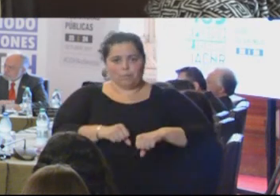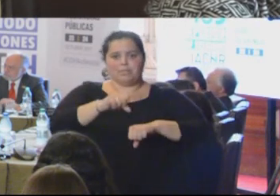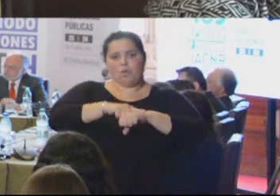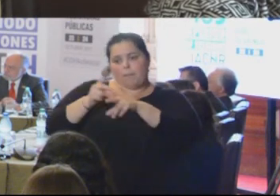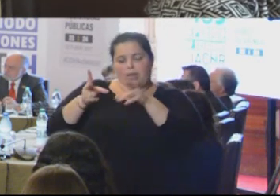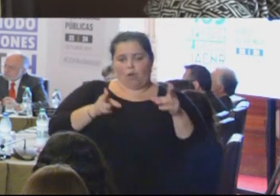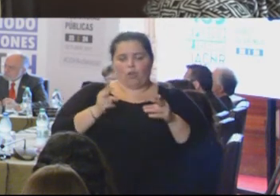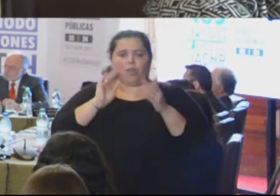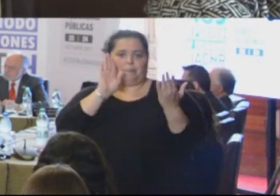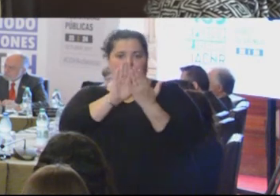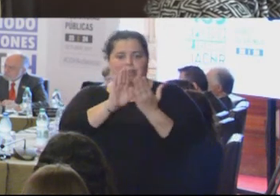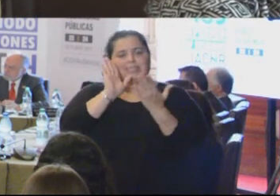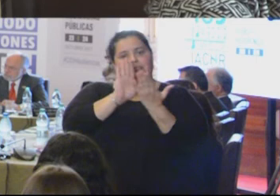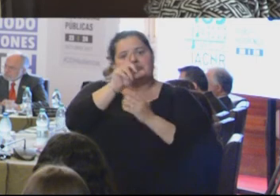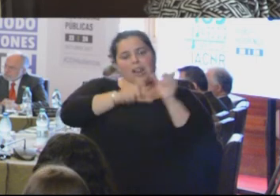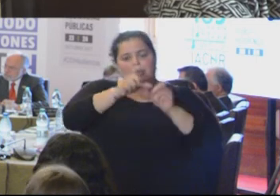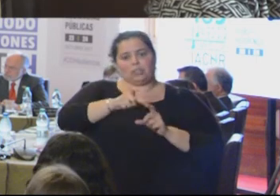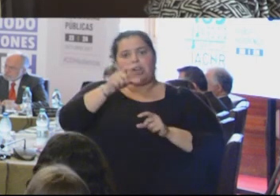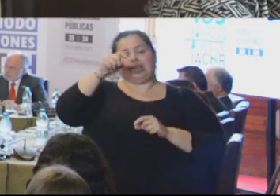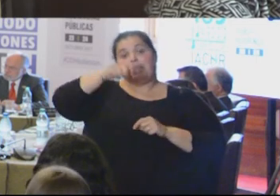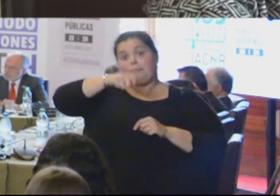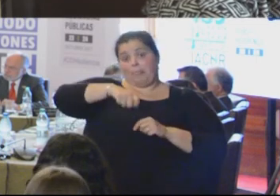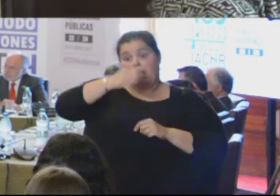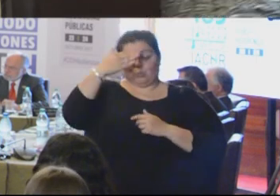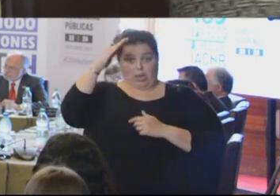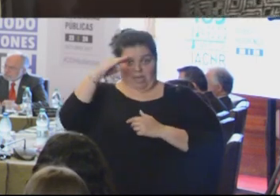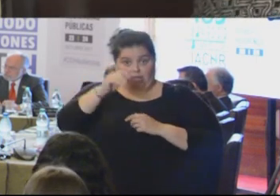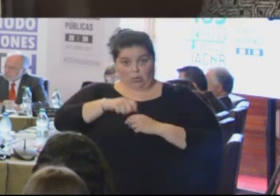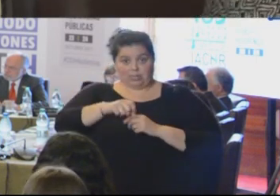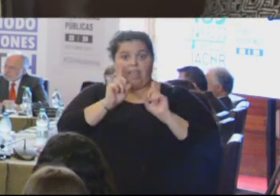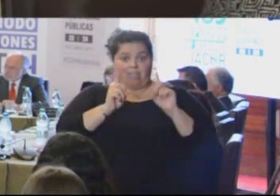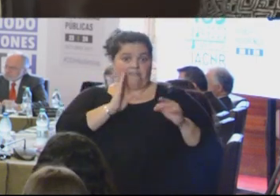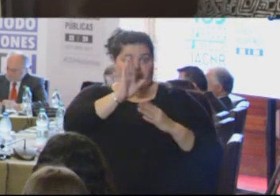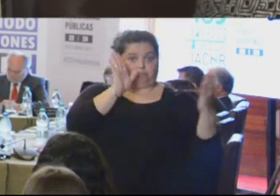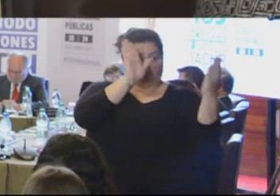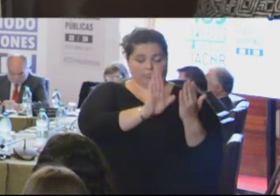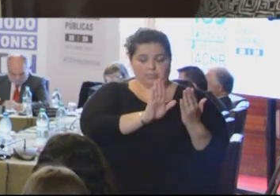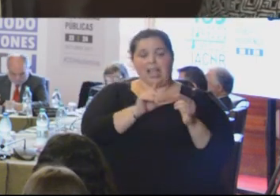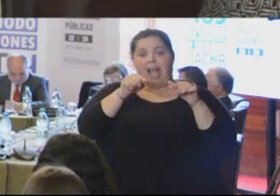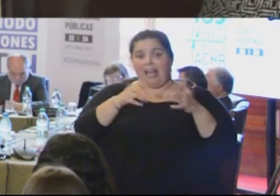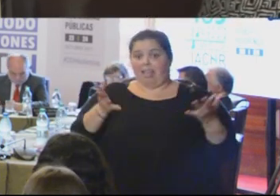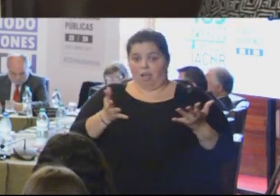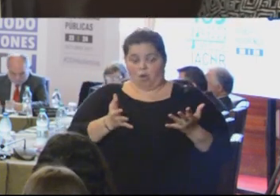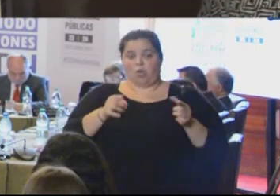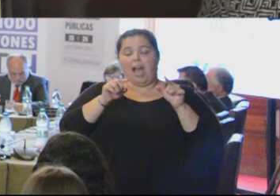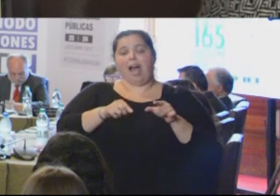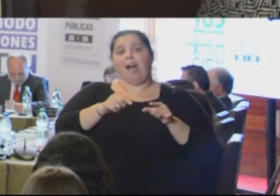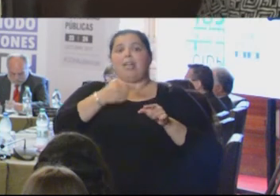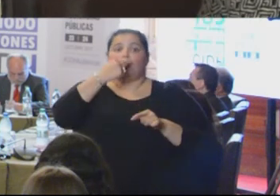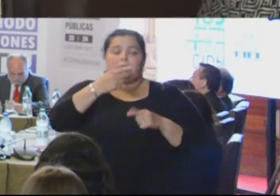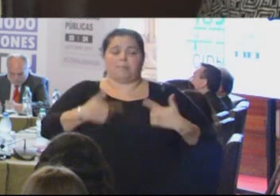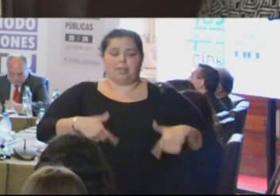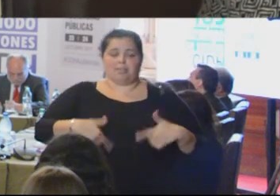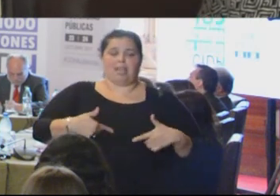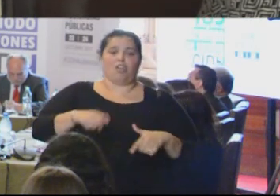autoridades judiciales para garantizar que no se batirán a la fecha según cifras del ministerio de defensa y la secretaría de